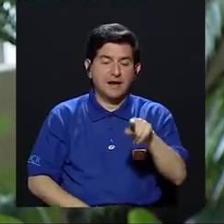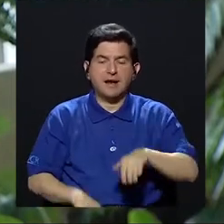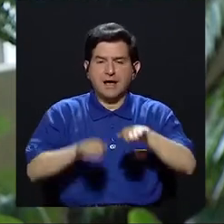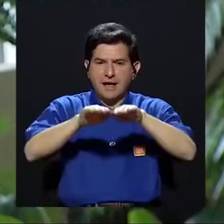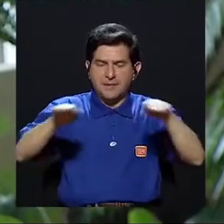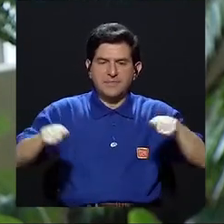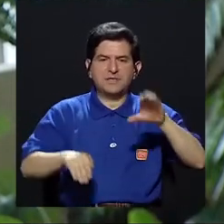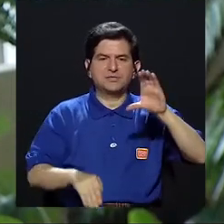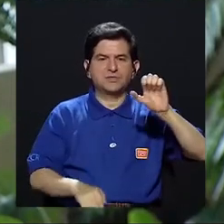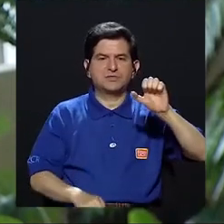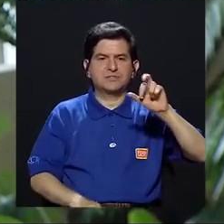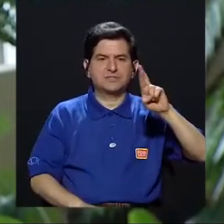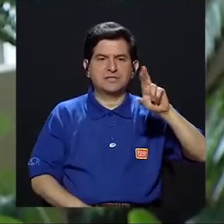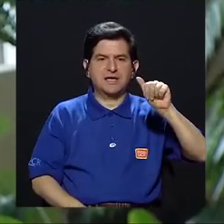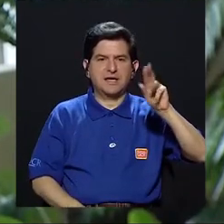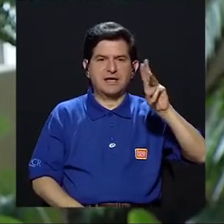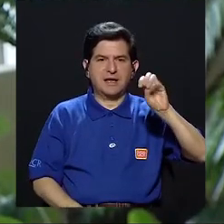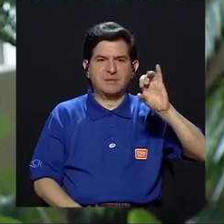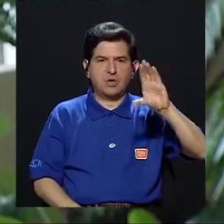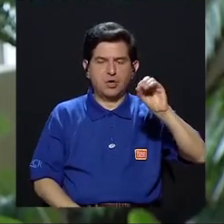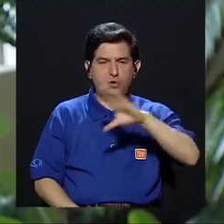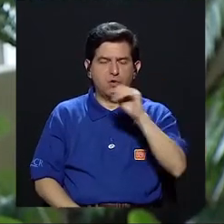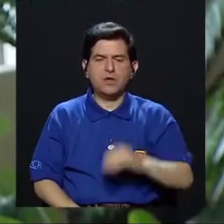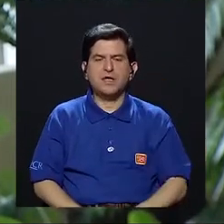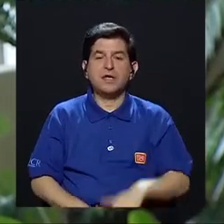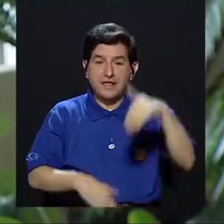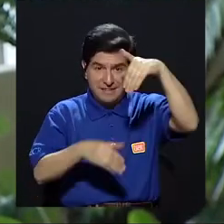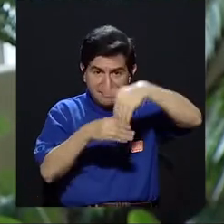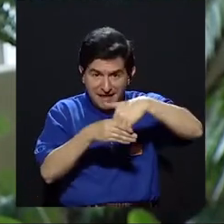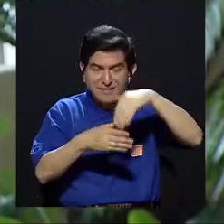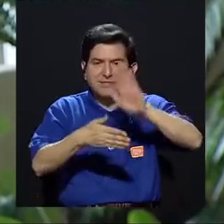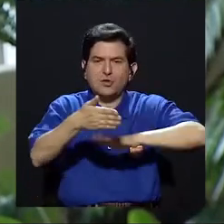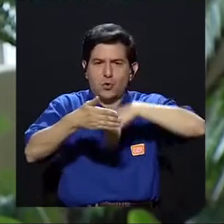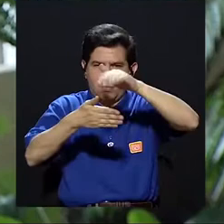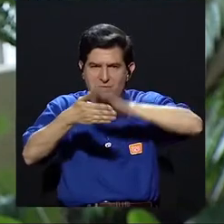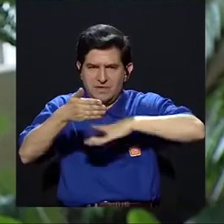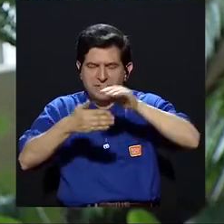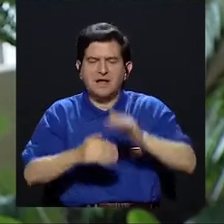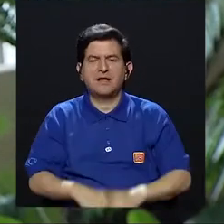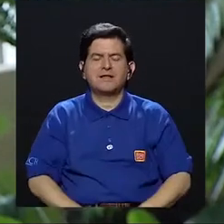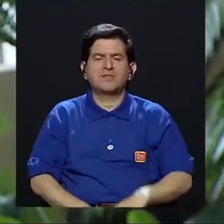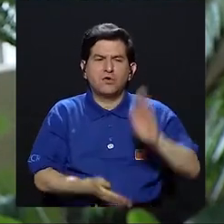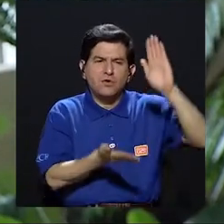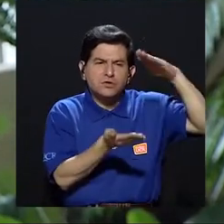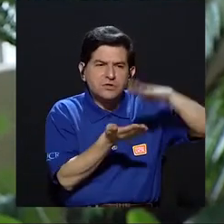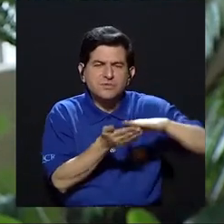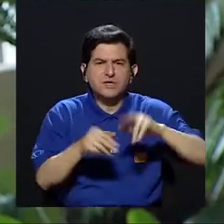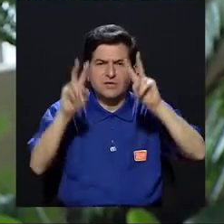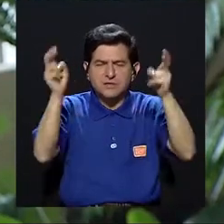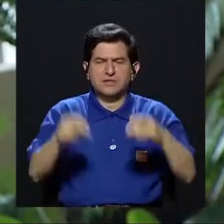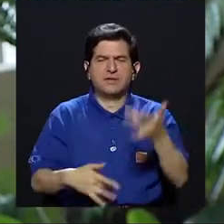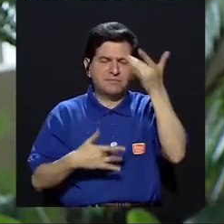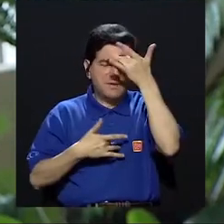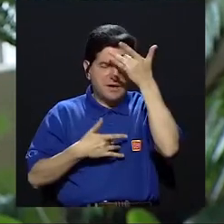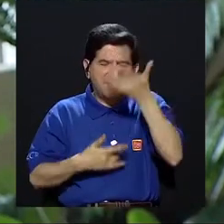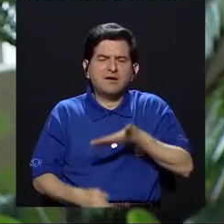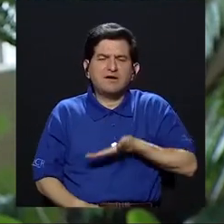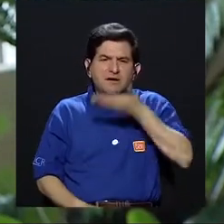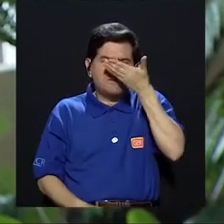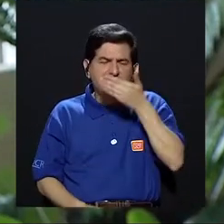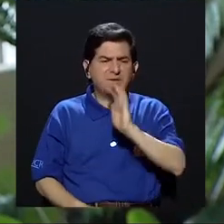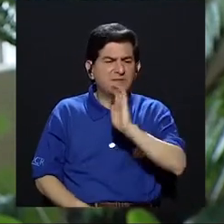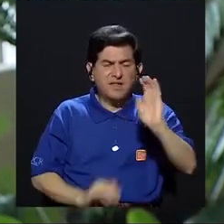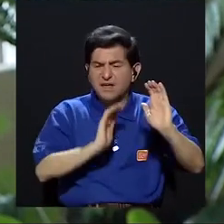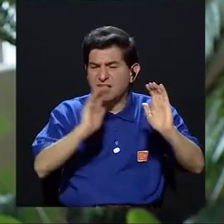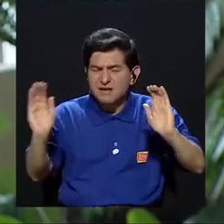cerámico y para que vaya pintada por dentro. Entonces, por asuntos para disminuir el tema de las enfermedades respiratorias,